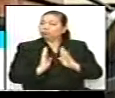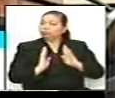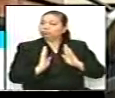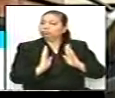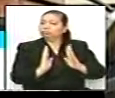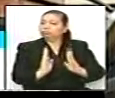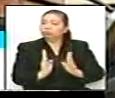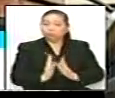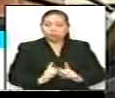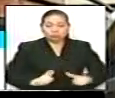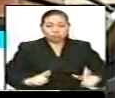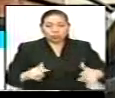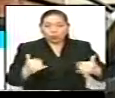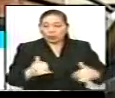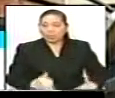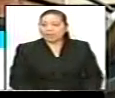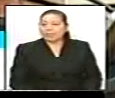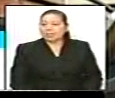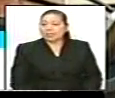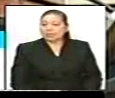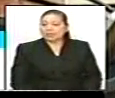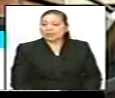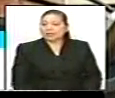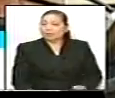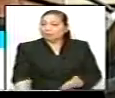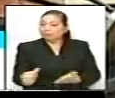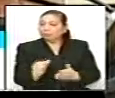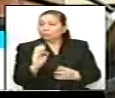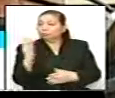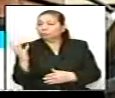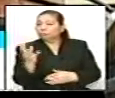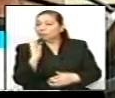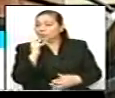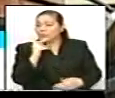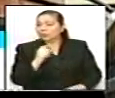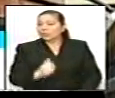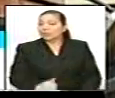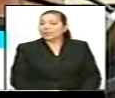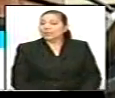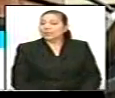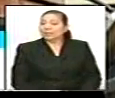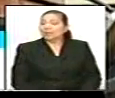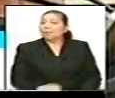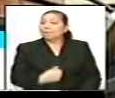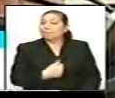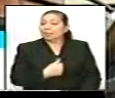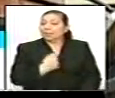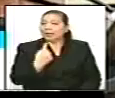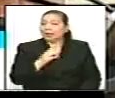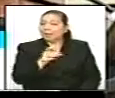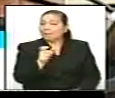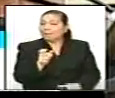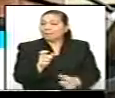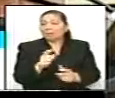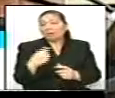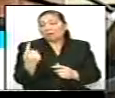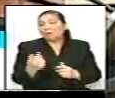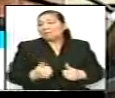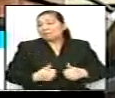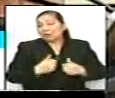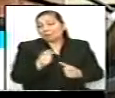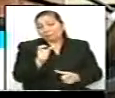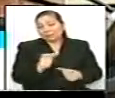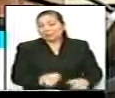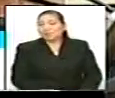unas lagunas de recreación y diseñamos todo un paisaje que era el apropiado para la ciudad. De